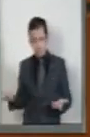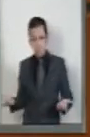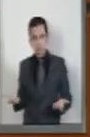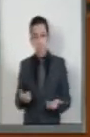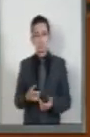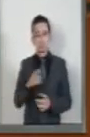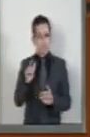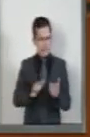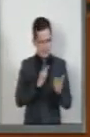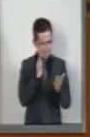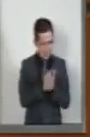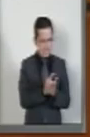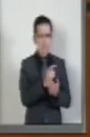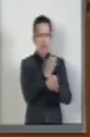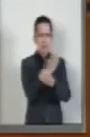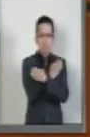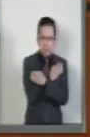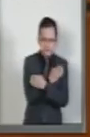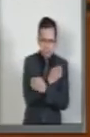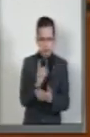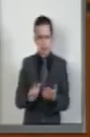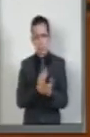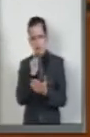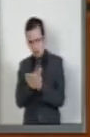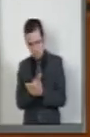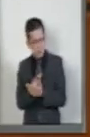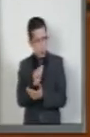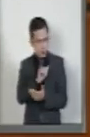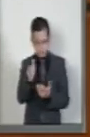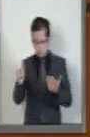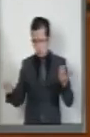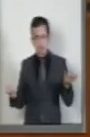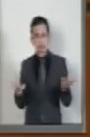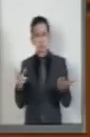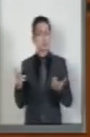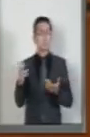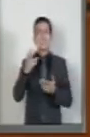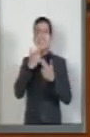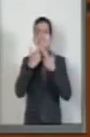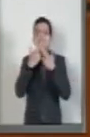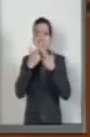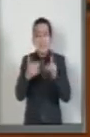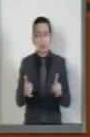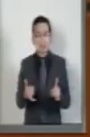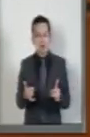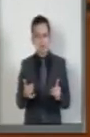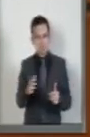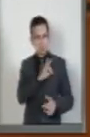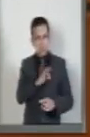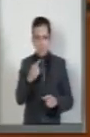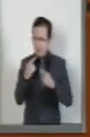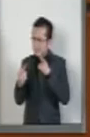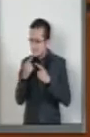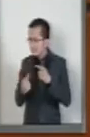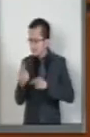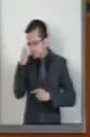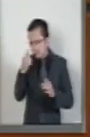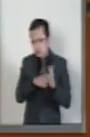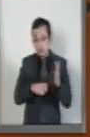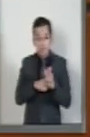legislación educativa, ninguna está sujeta a negociación, dijo Peña Nieto. Estas